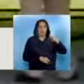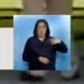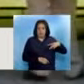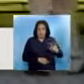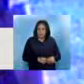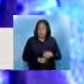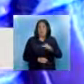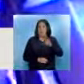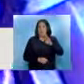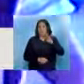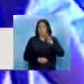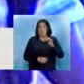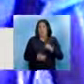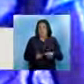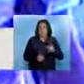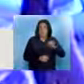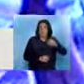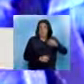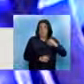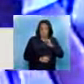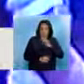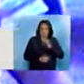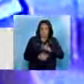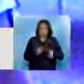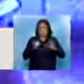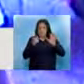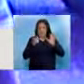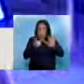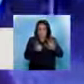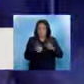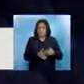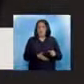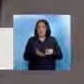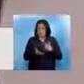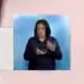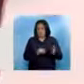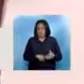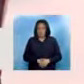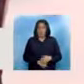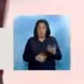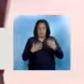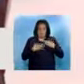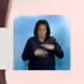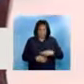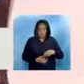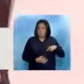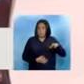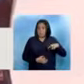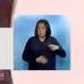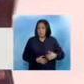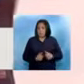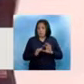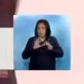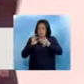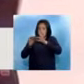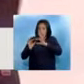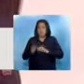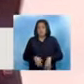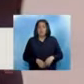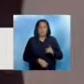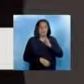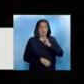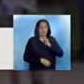y Atenas, 6 veces consecutivas. Acaba de lograr medalla de plata en los Juegos Olímpicos Los